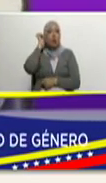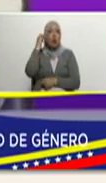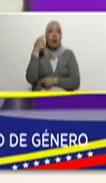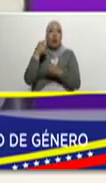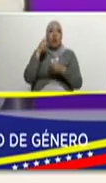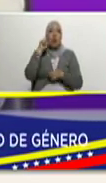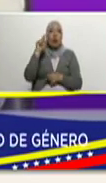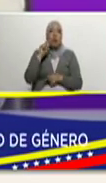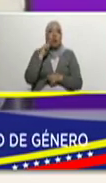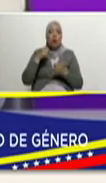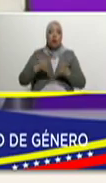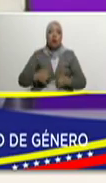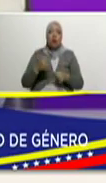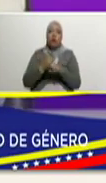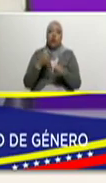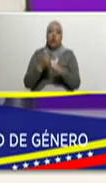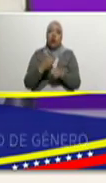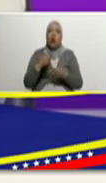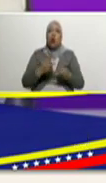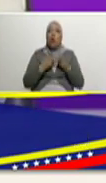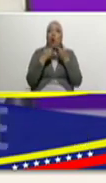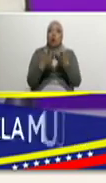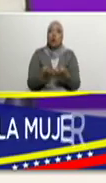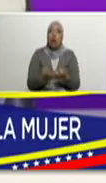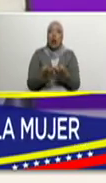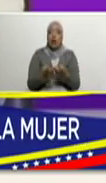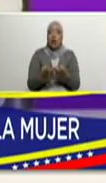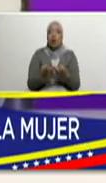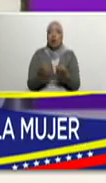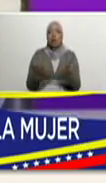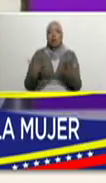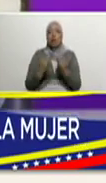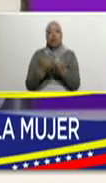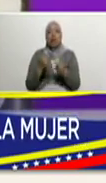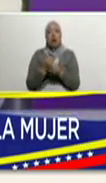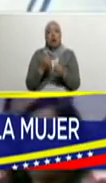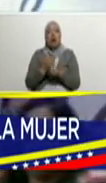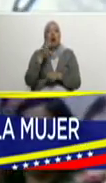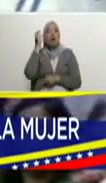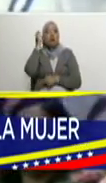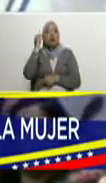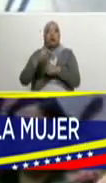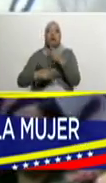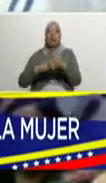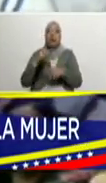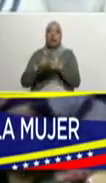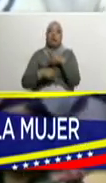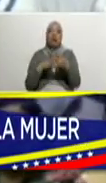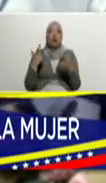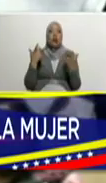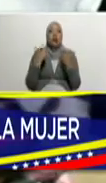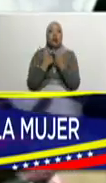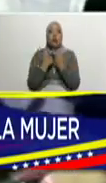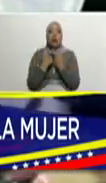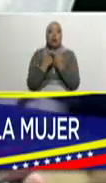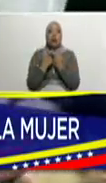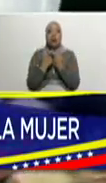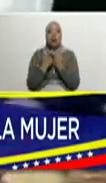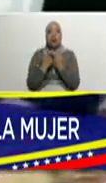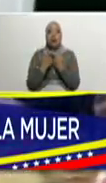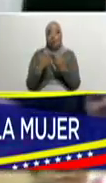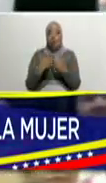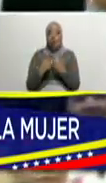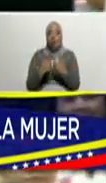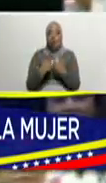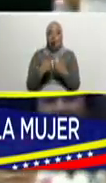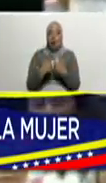parto humanizado de hacer un trabajo voluntario, de acompañar a la mujer en su proceso de gestación. Hemos hecho